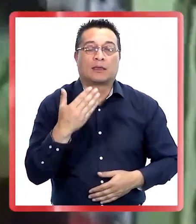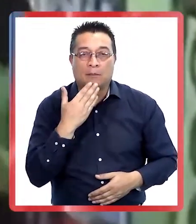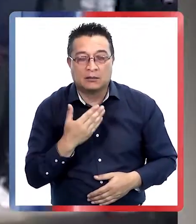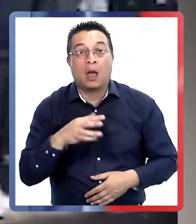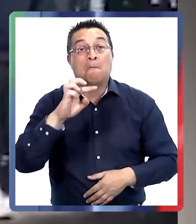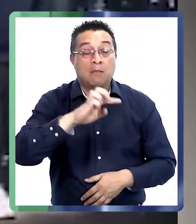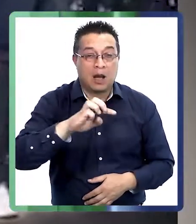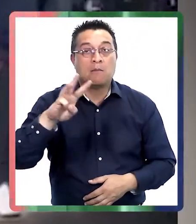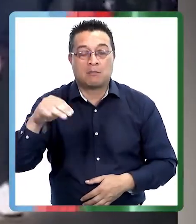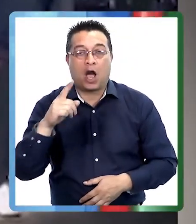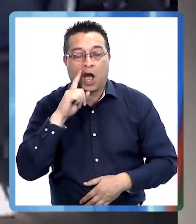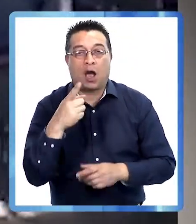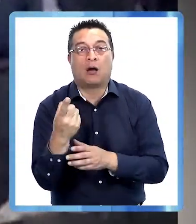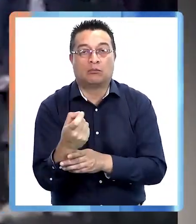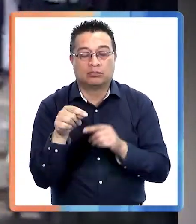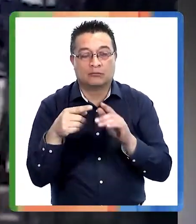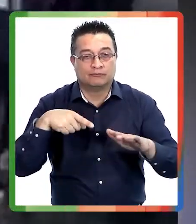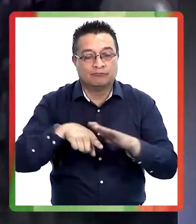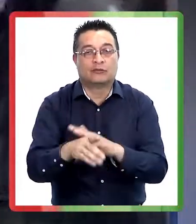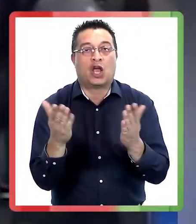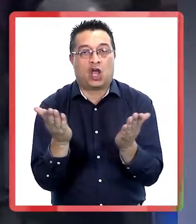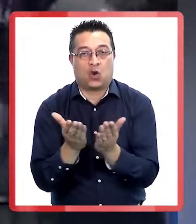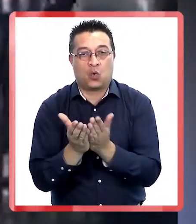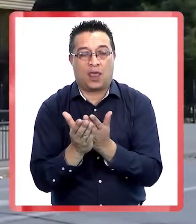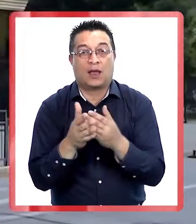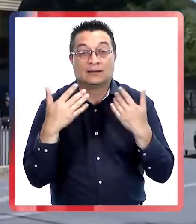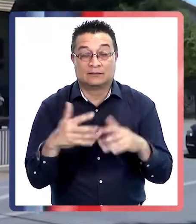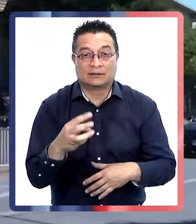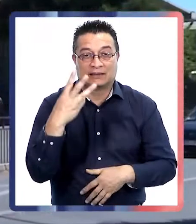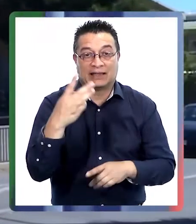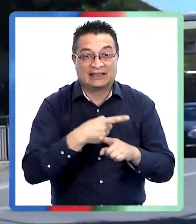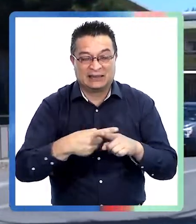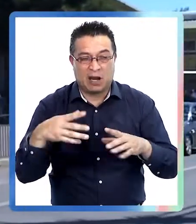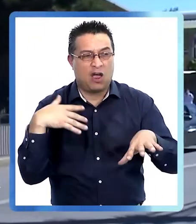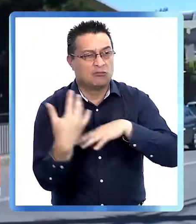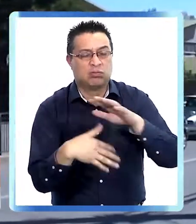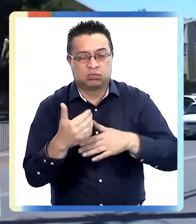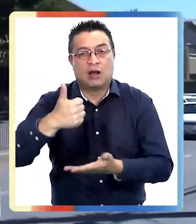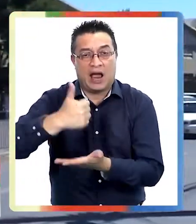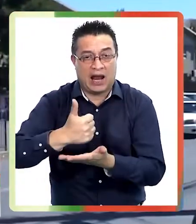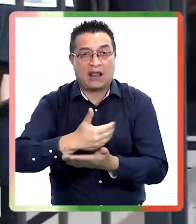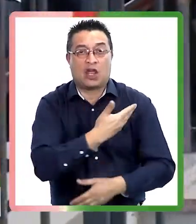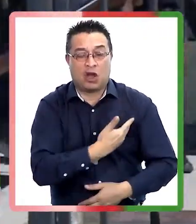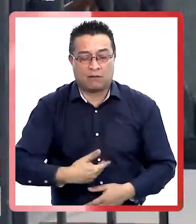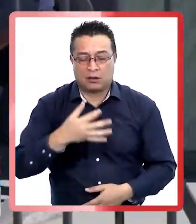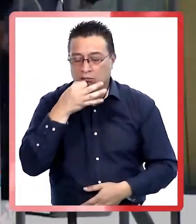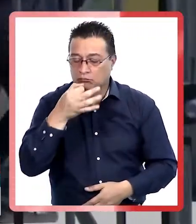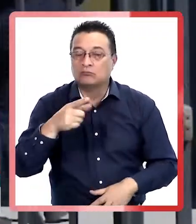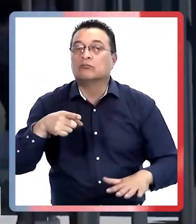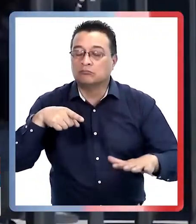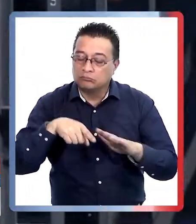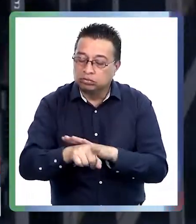Y hemos visto a padres y apoderados con armas entrando a los colegios. Después de 3 semanas de violencia, los alcaldes y el gobierno decidieron